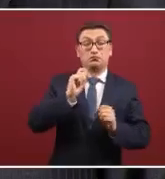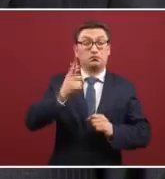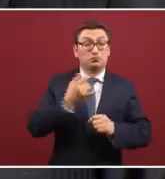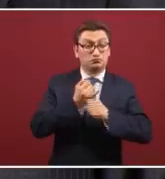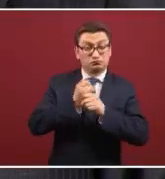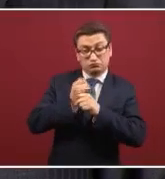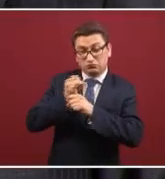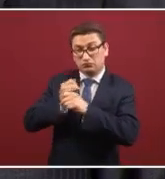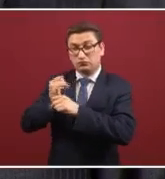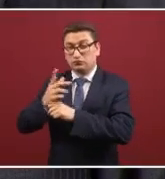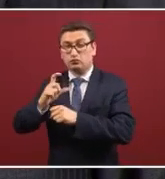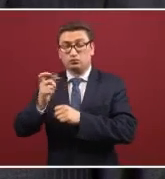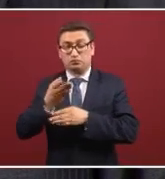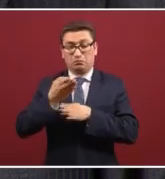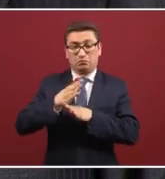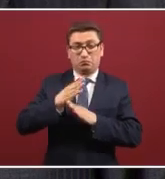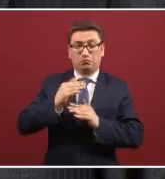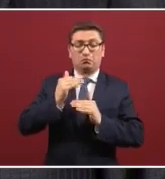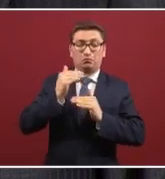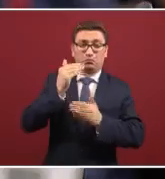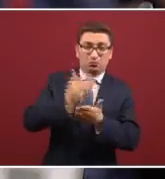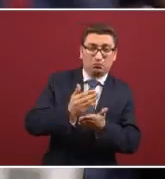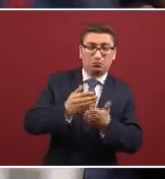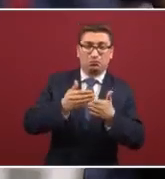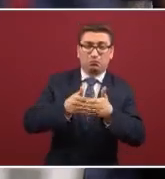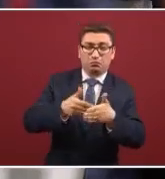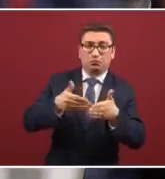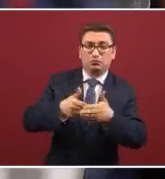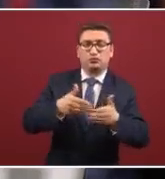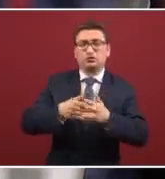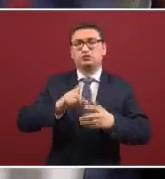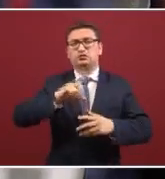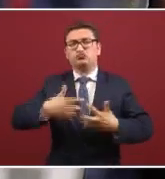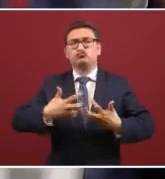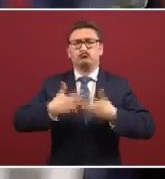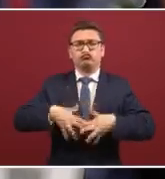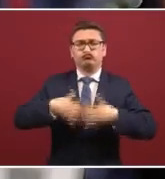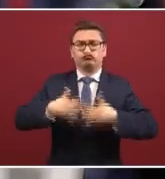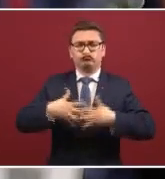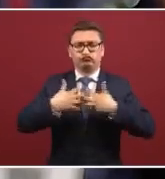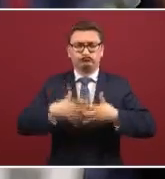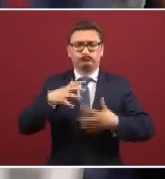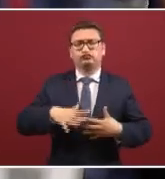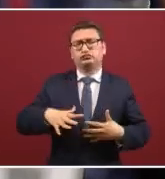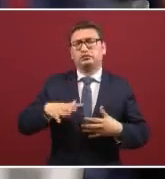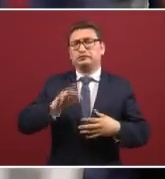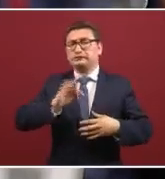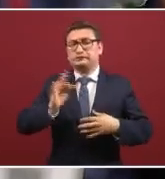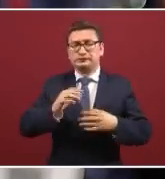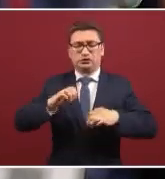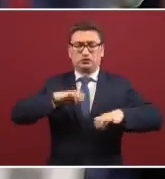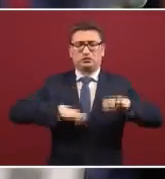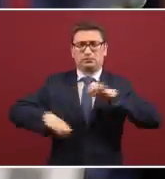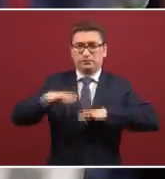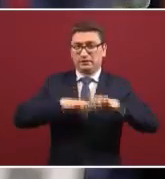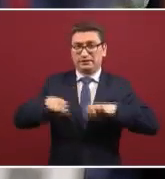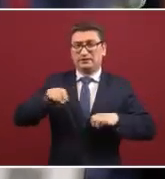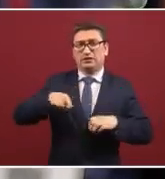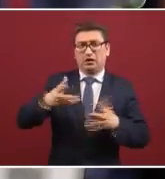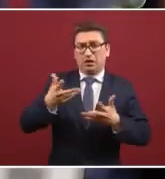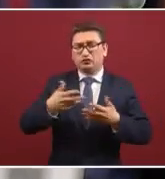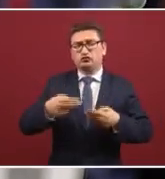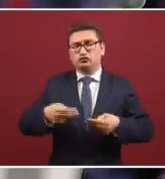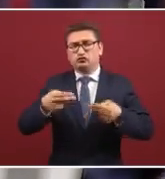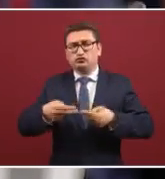se congelan las cuentas, por las que podría incluso pararse la producción de una industria y, de una empresa que genera